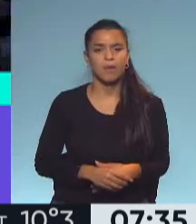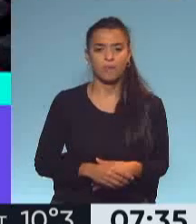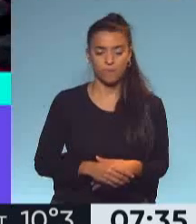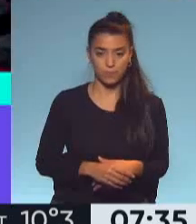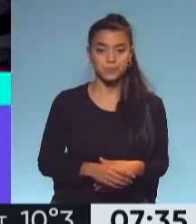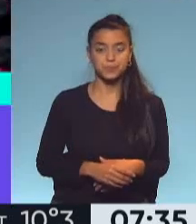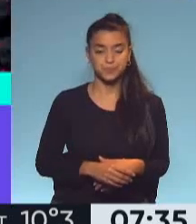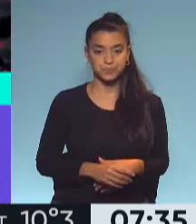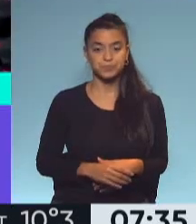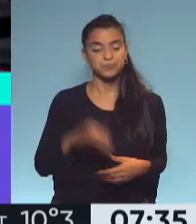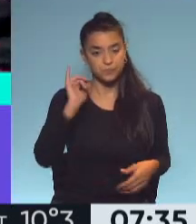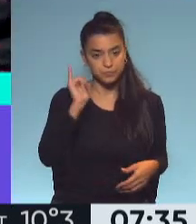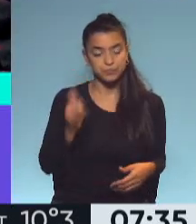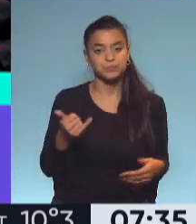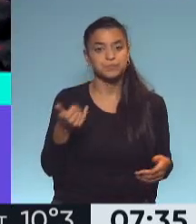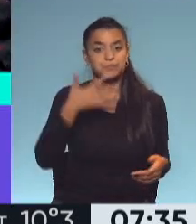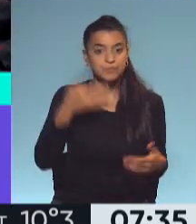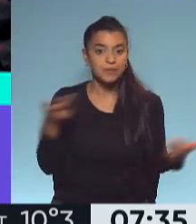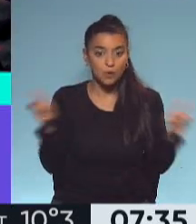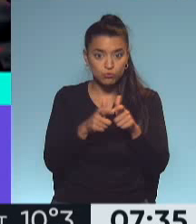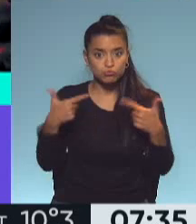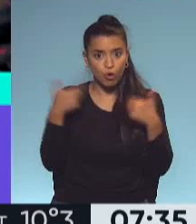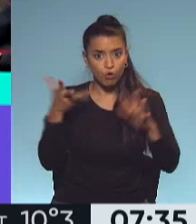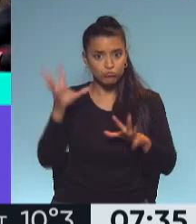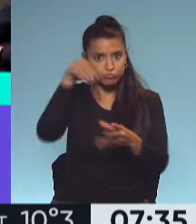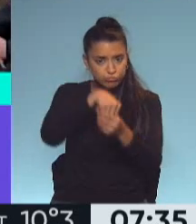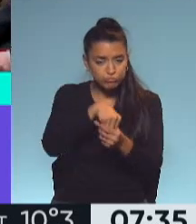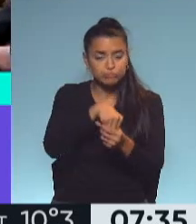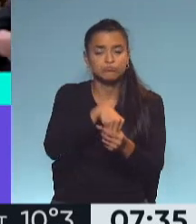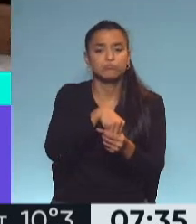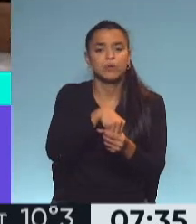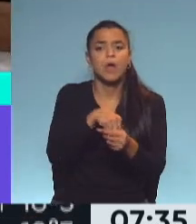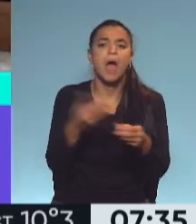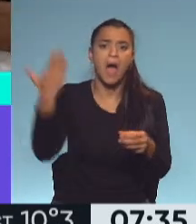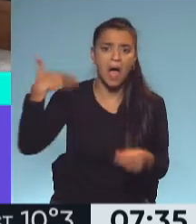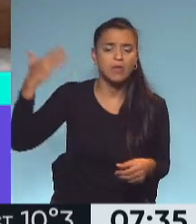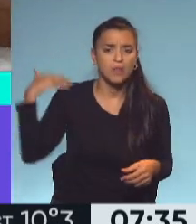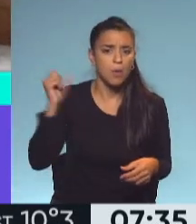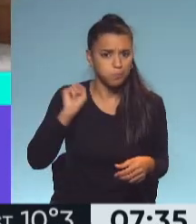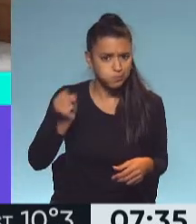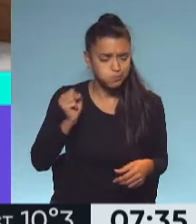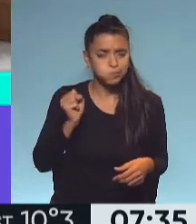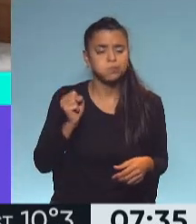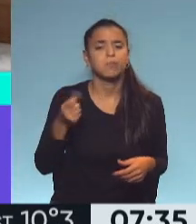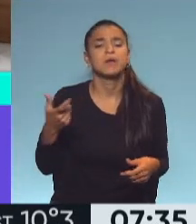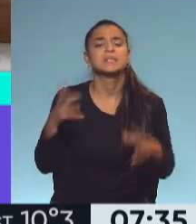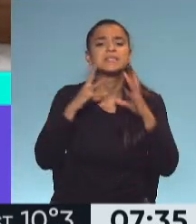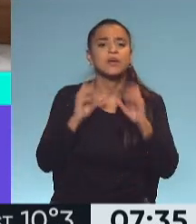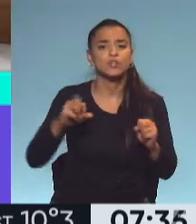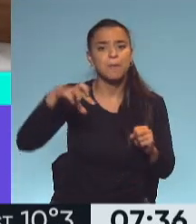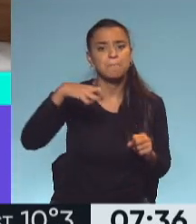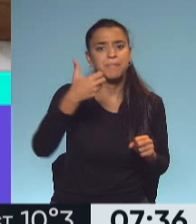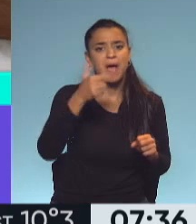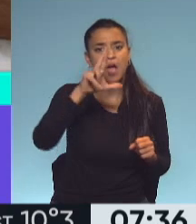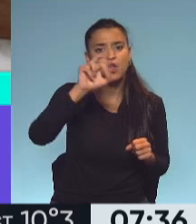Mira, realmente fue una reunión de la que yo he participado con anterioridad con el secretario Parolin en